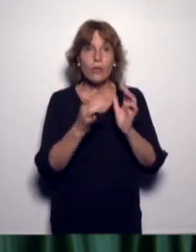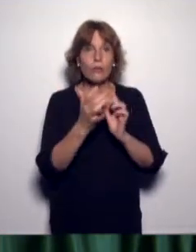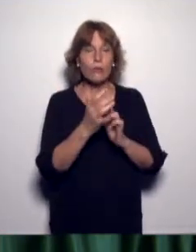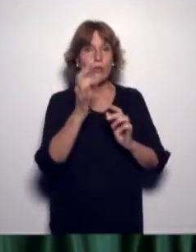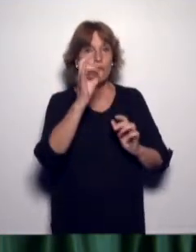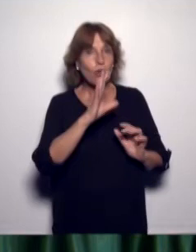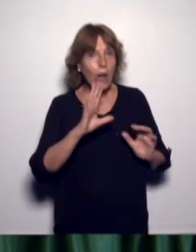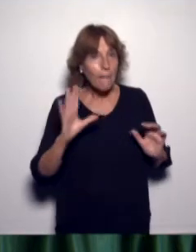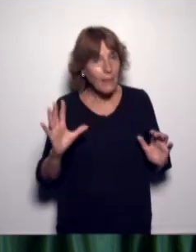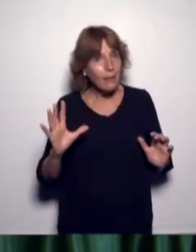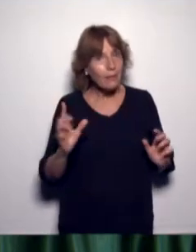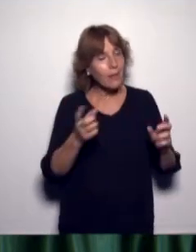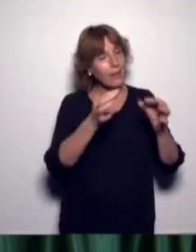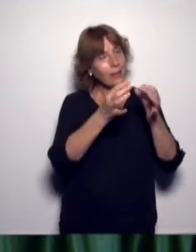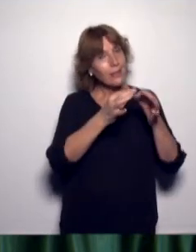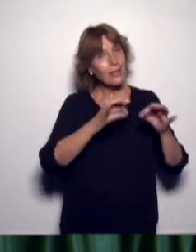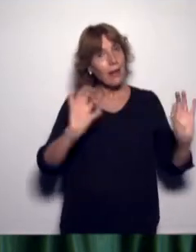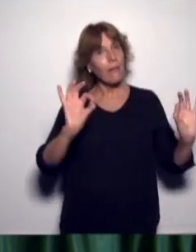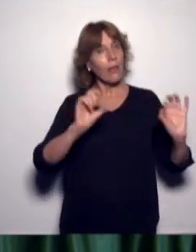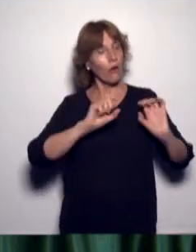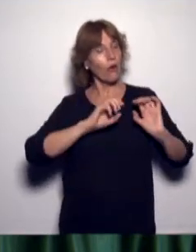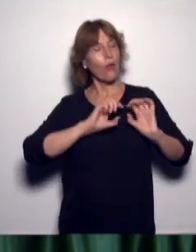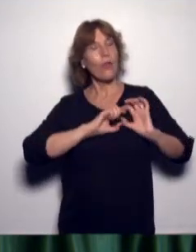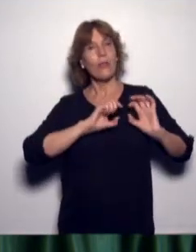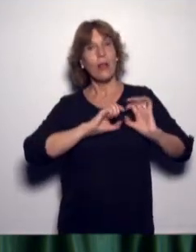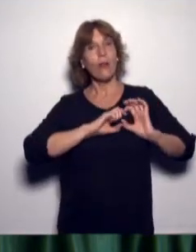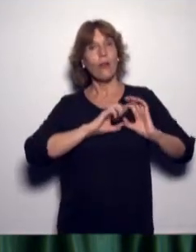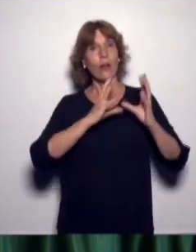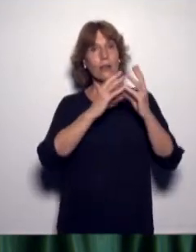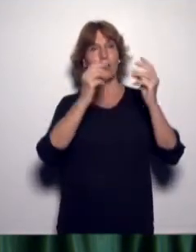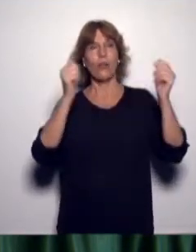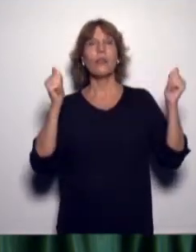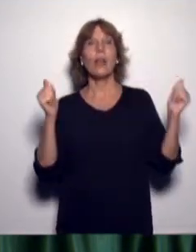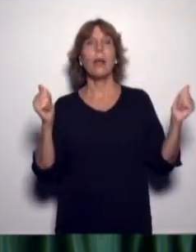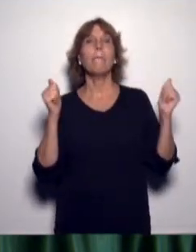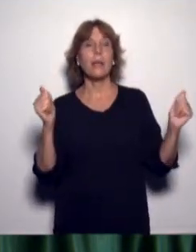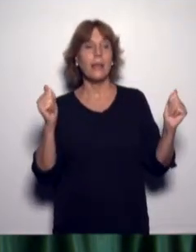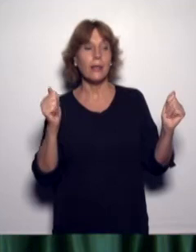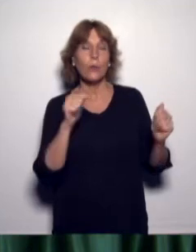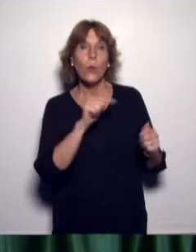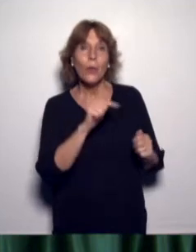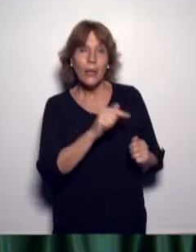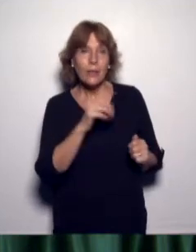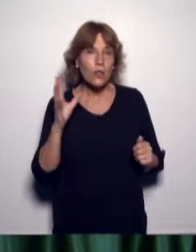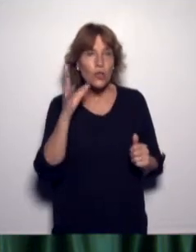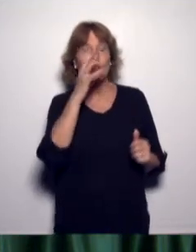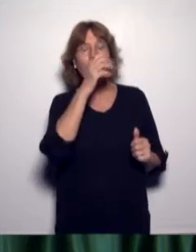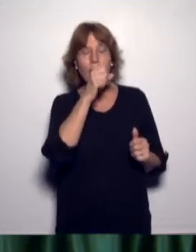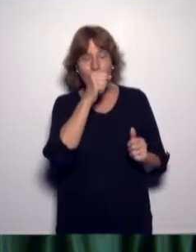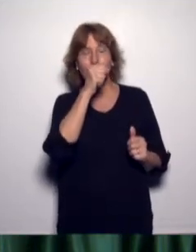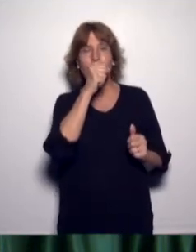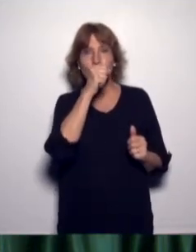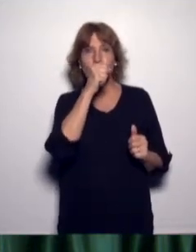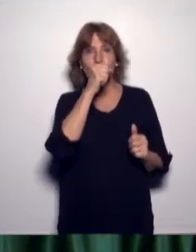liberador del pecado. Bueno, otro mesianismo totalmente distinto. Entonces, eso se llama secreto mesiánico. Y en